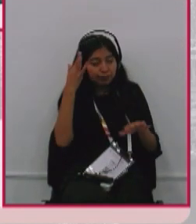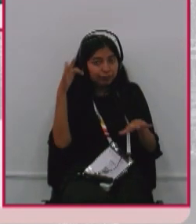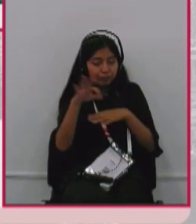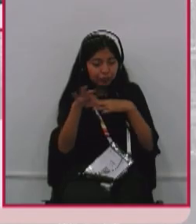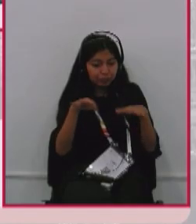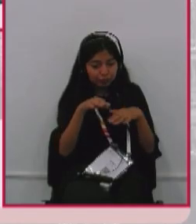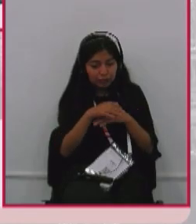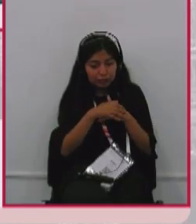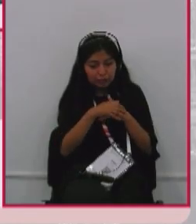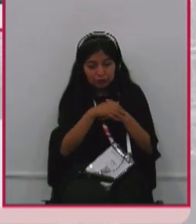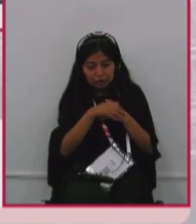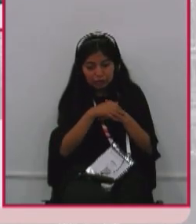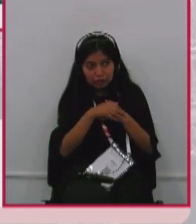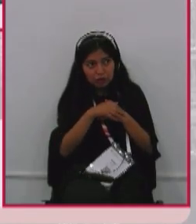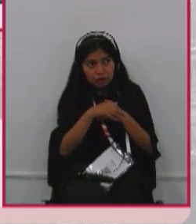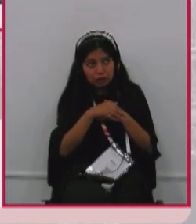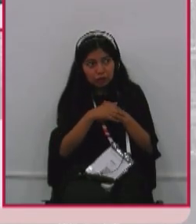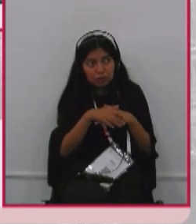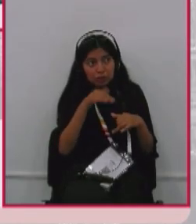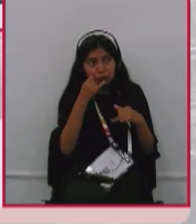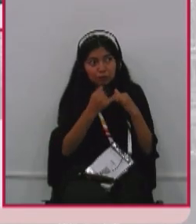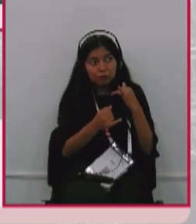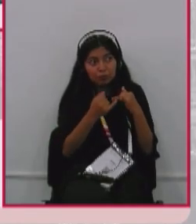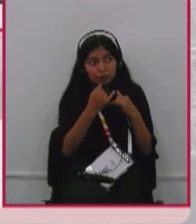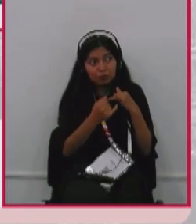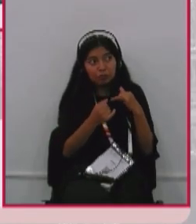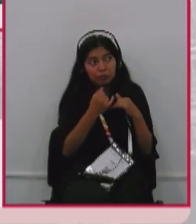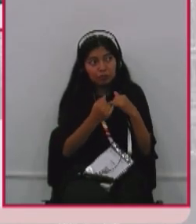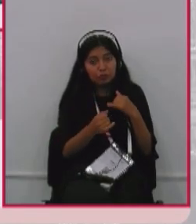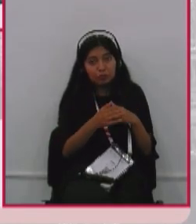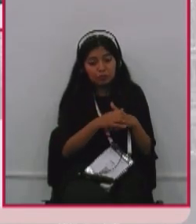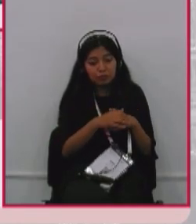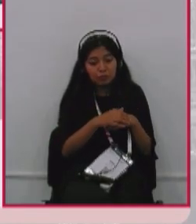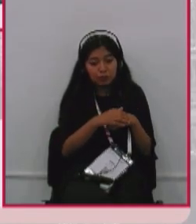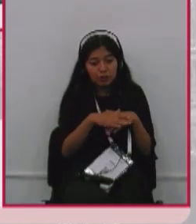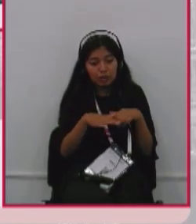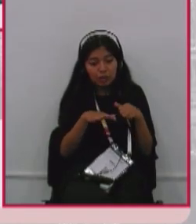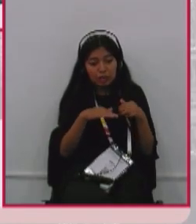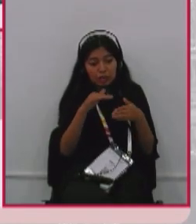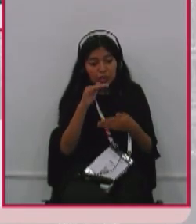y al finalmente mitimar el riesgo, ¿no?